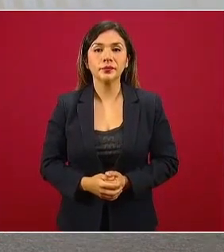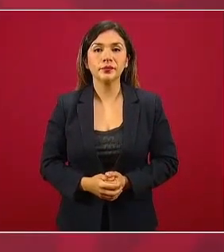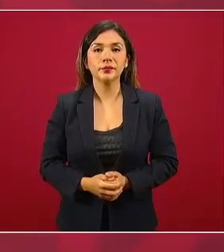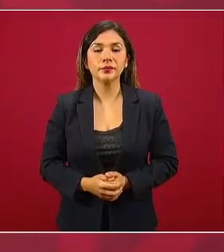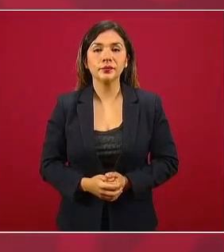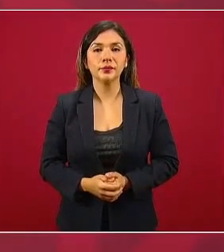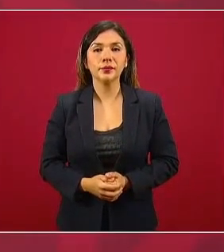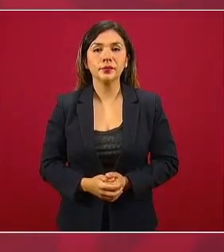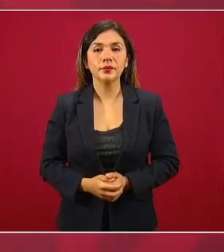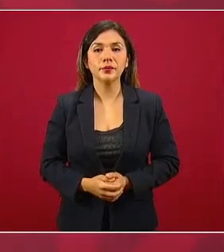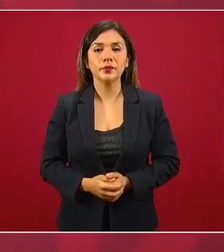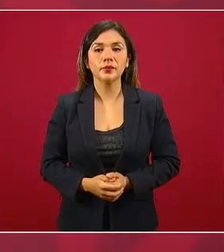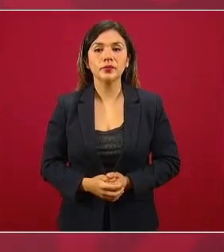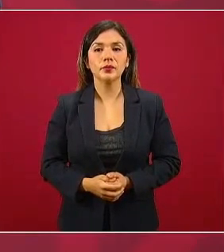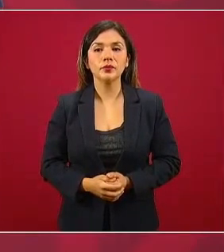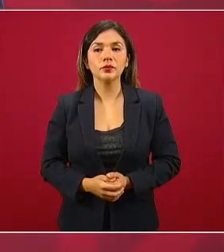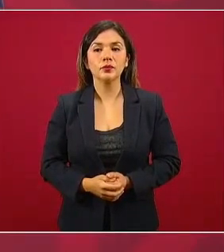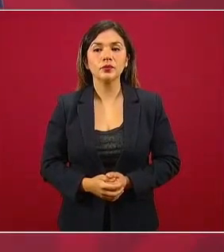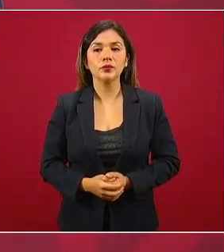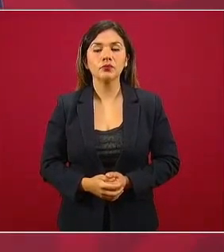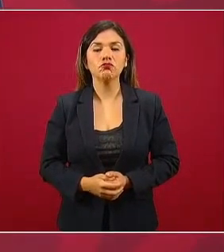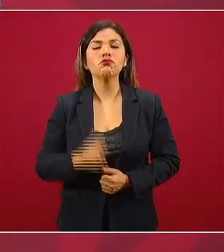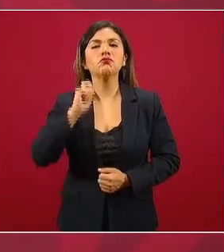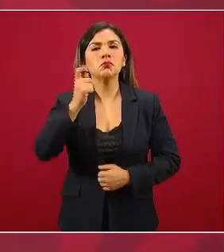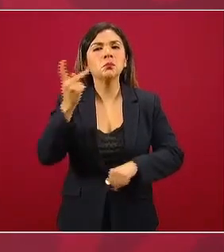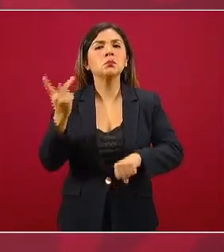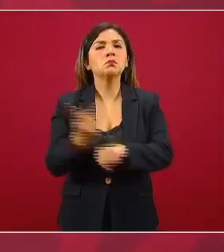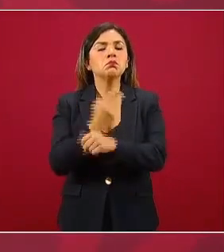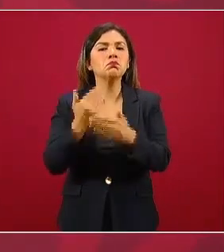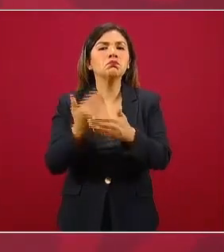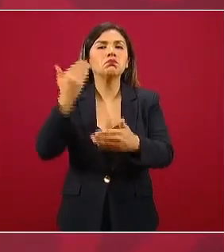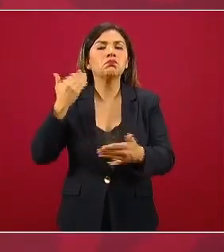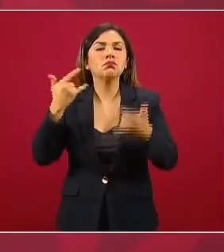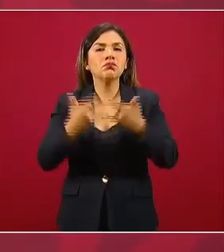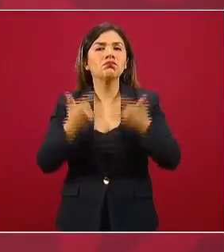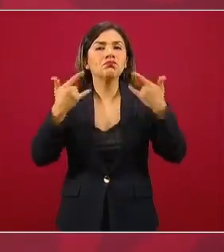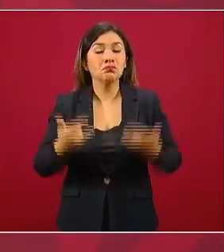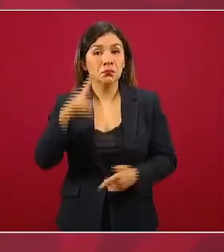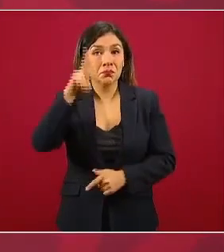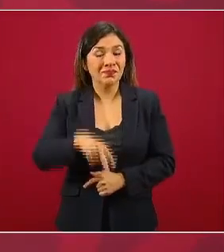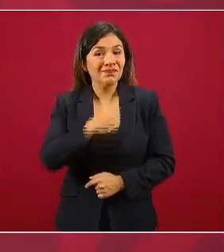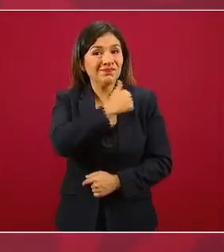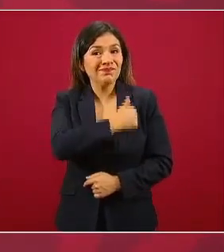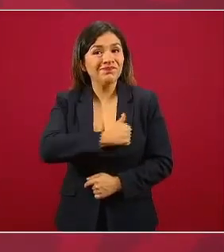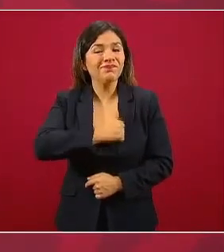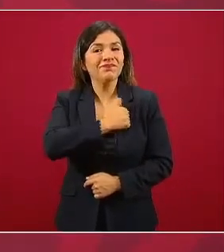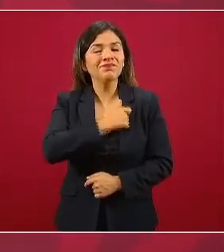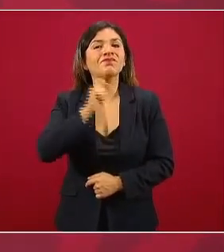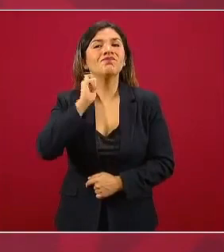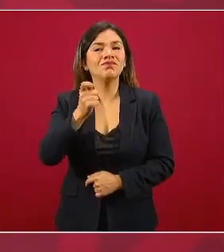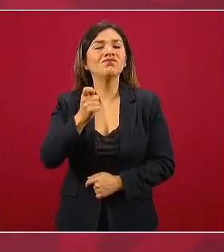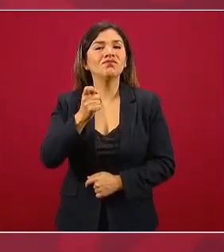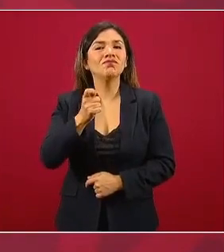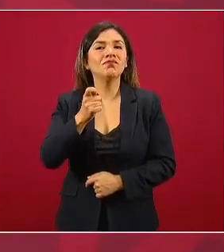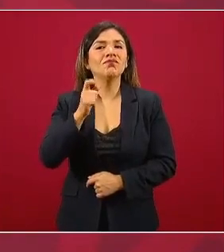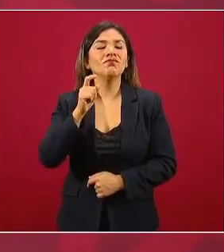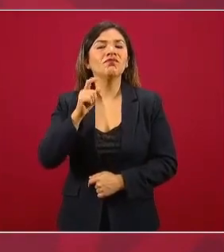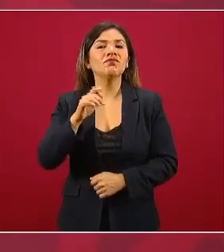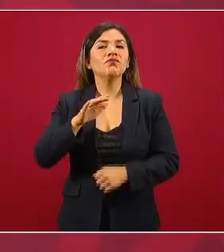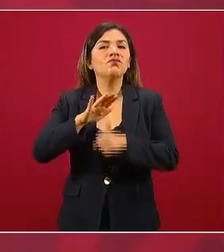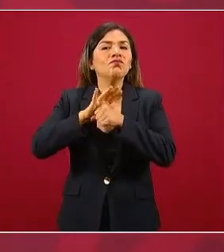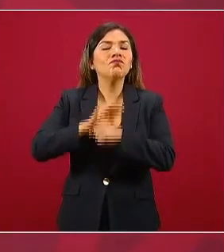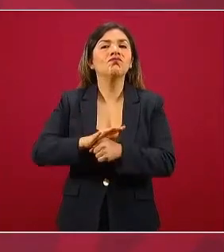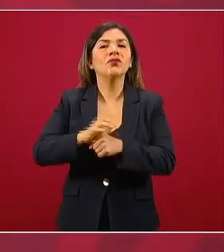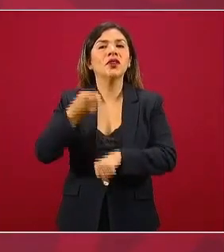pues el hecho histórico lamentable de la represión